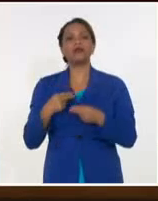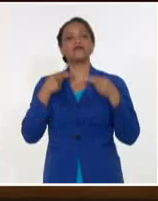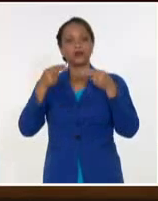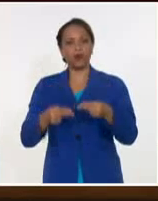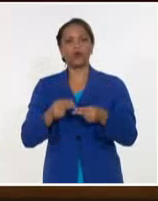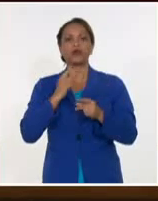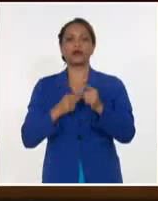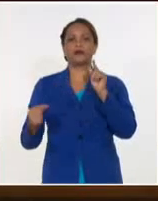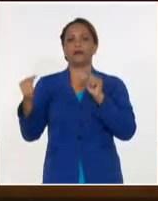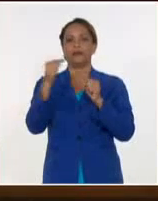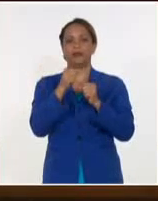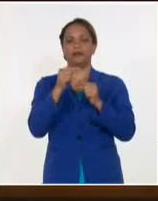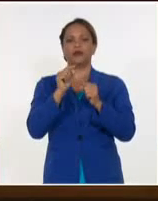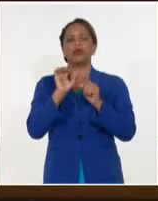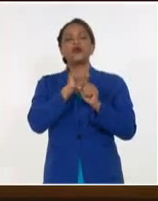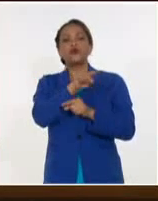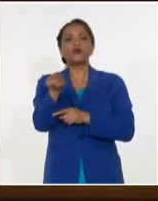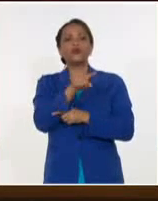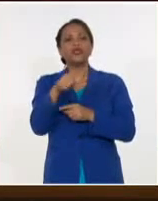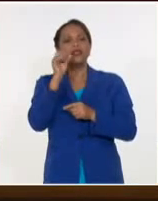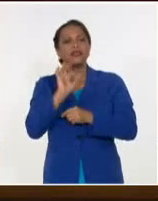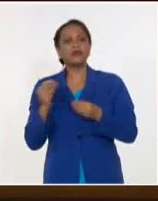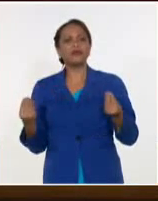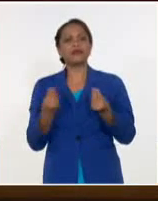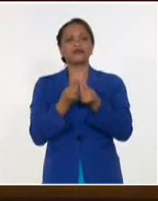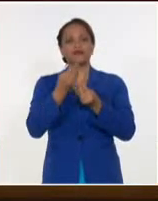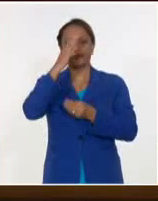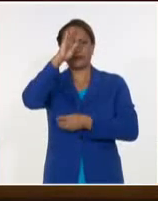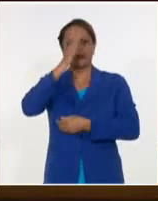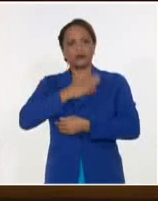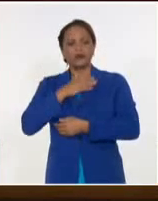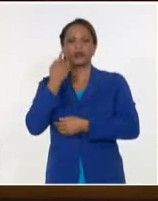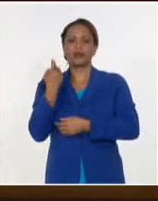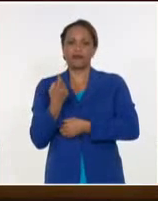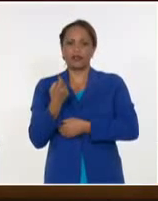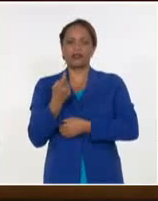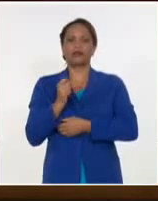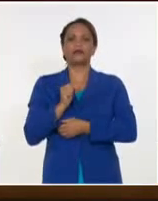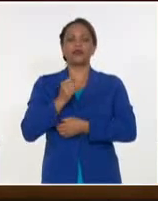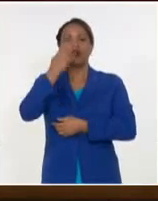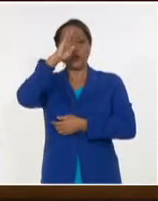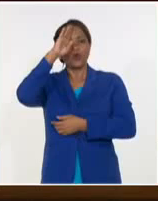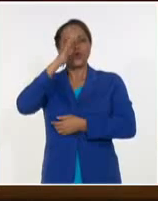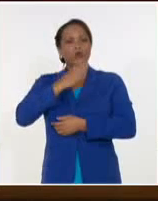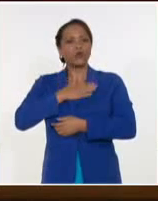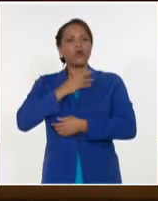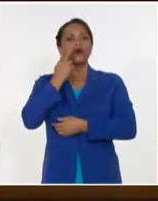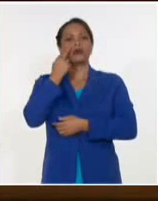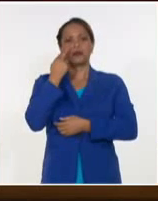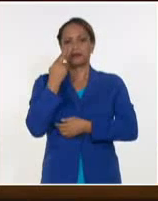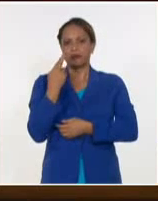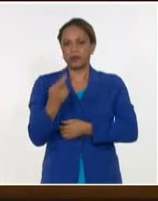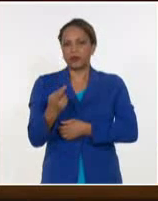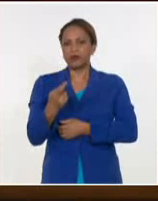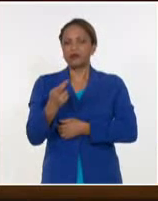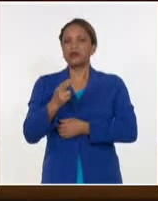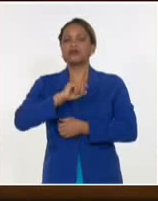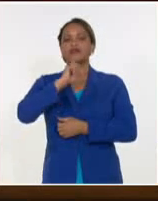principio. Ustedes están al lado de la patria cuando los necesita. Cuba reconoce,